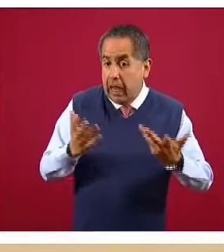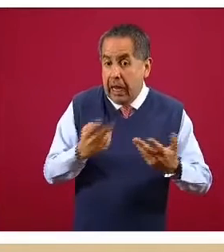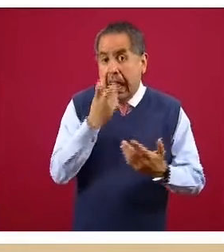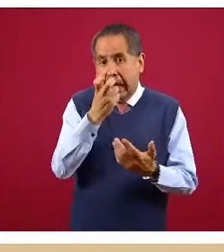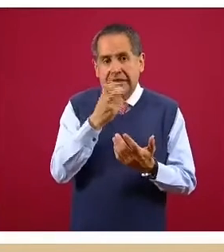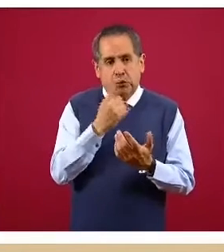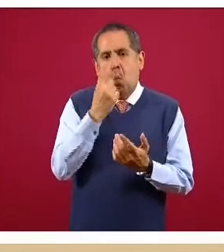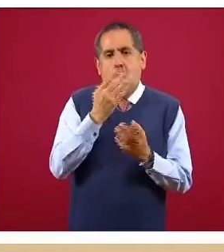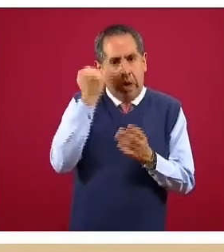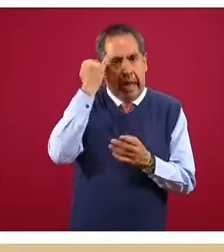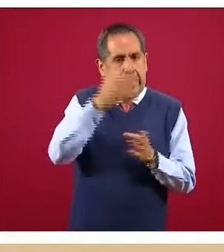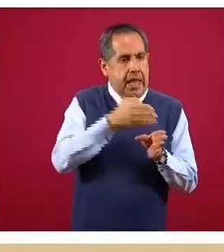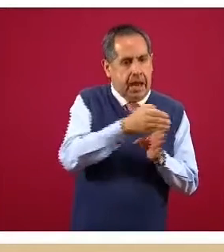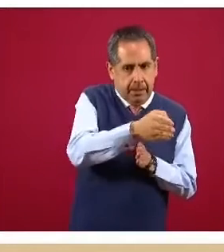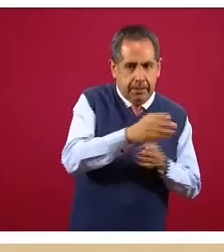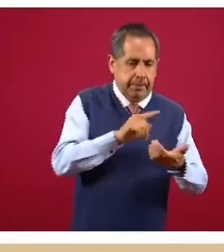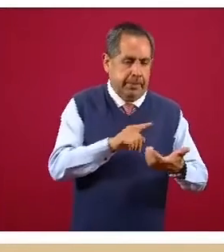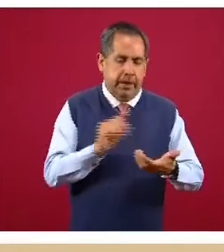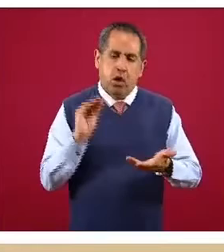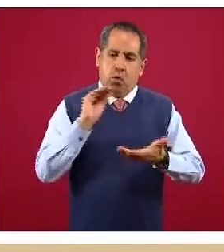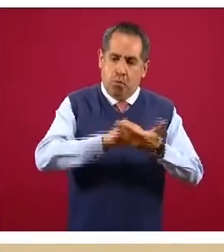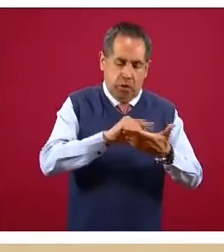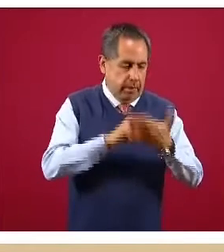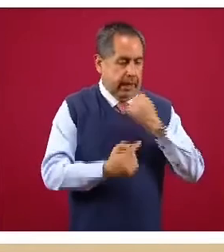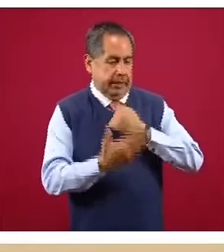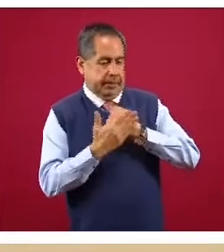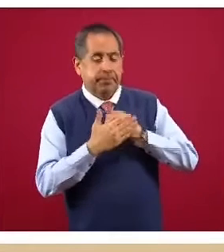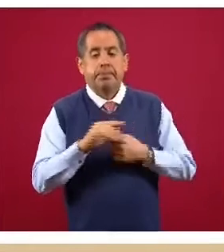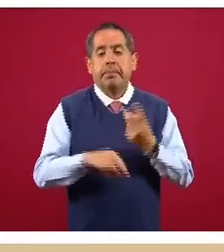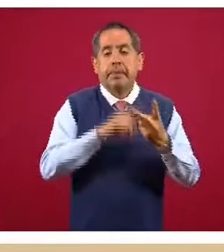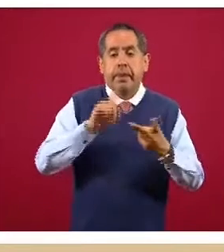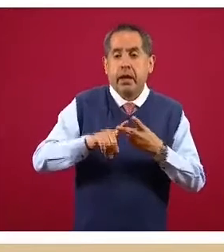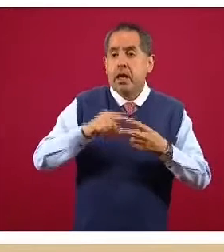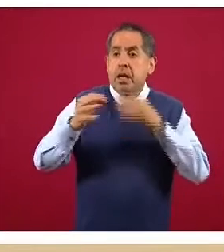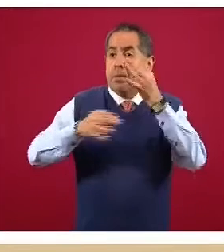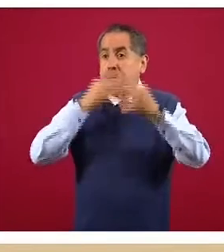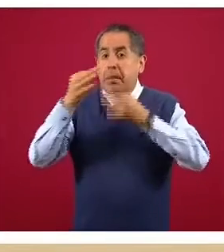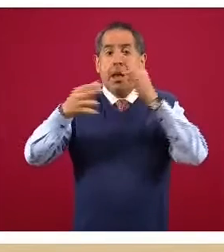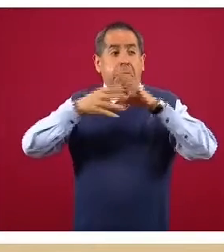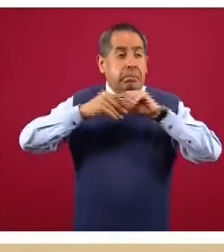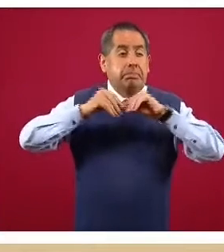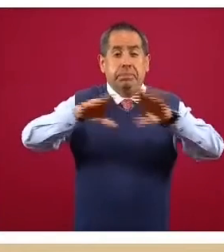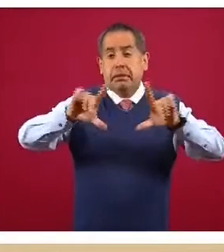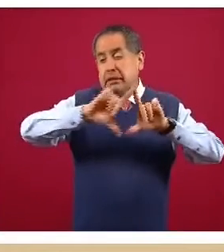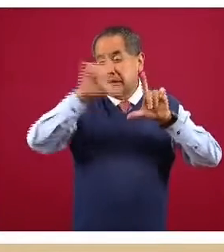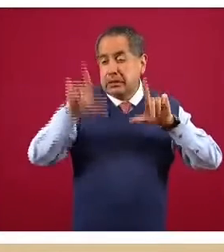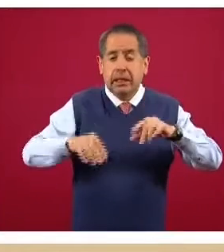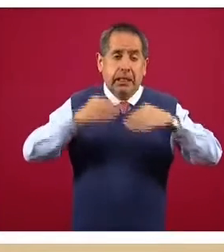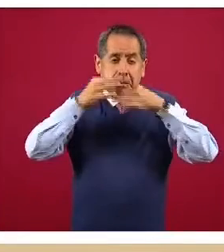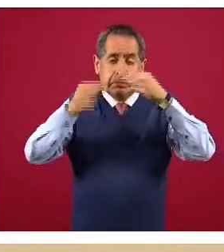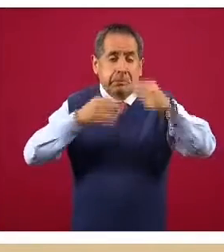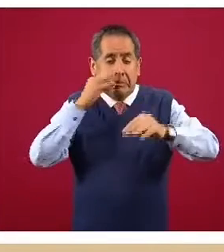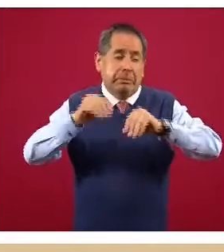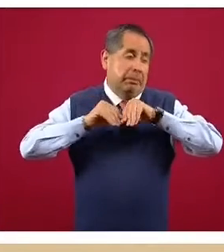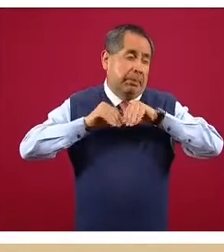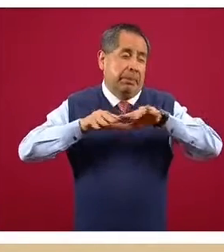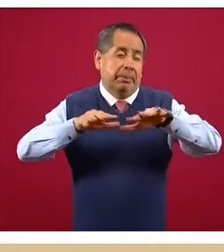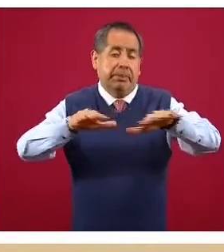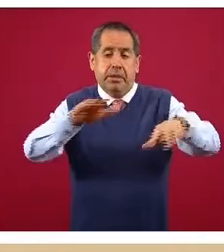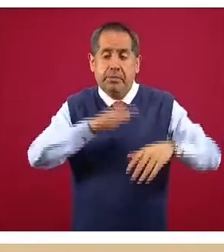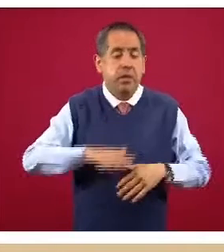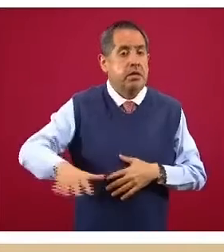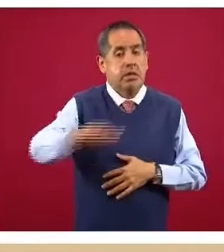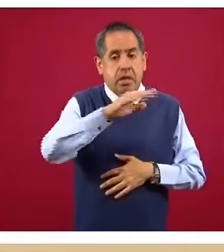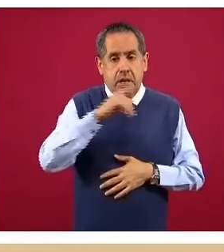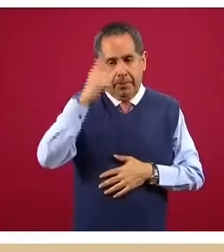varios componentes donde también estamos en una campaña nacional de comunicación educativa que también estamos iniciando en toda la